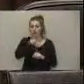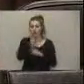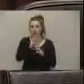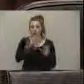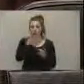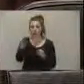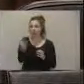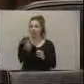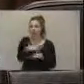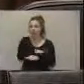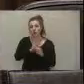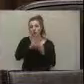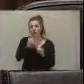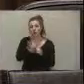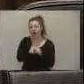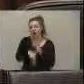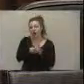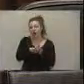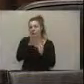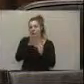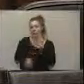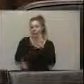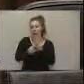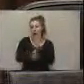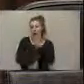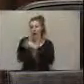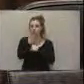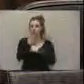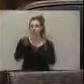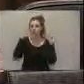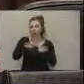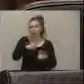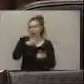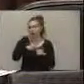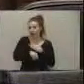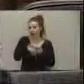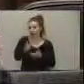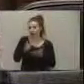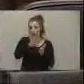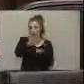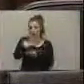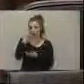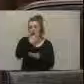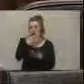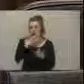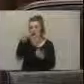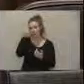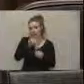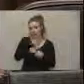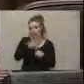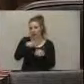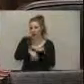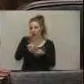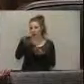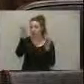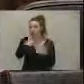su Gobierno seguía trabajando en la ley de creación del consorcio para la gestión de estos centros. Nosotros creemos que ya no hay tiempo para tramitarlo, pero sí